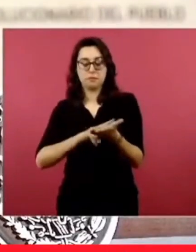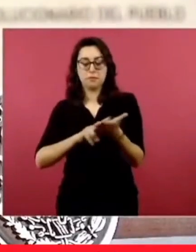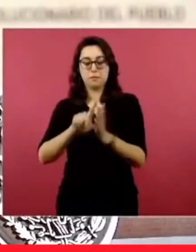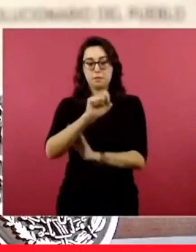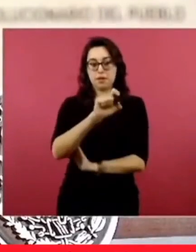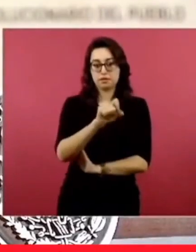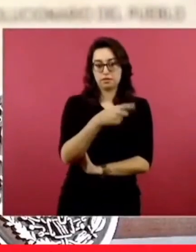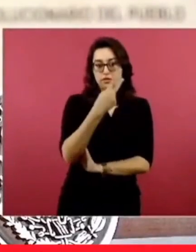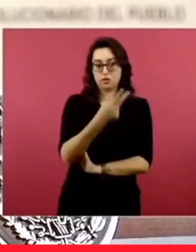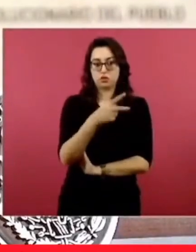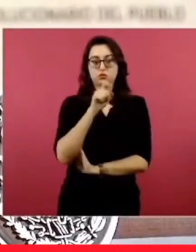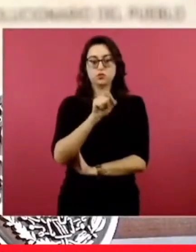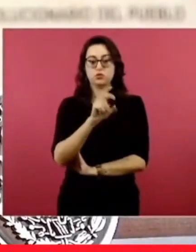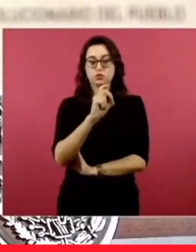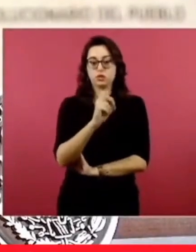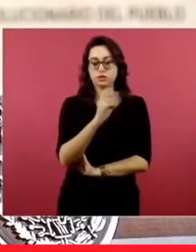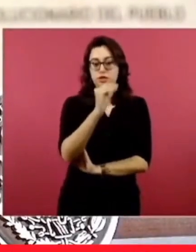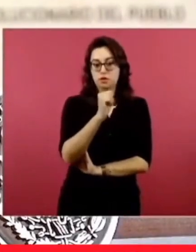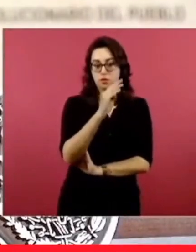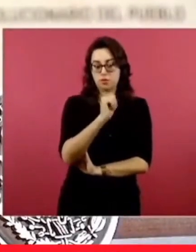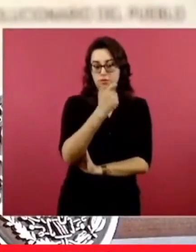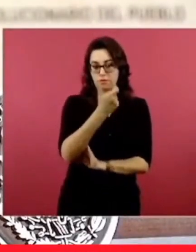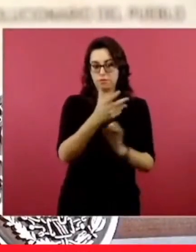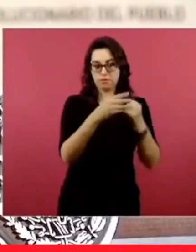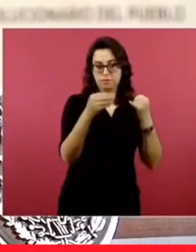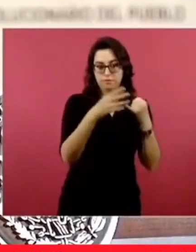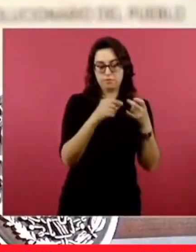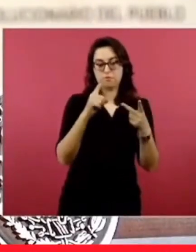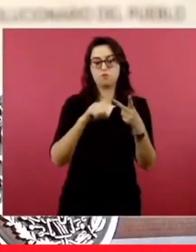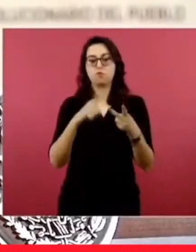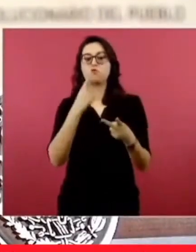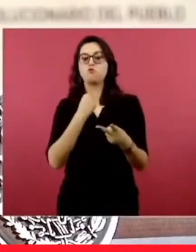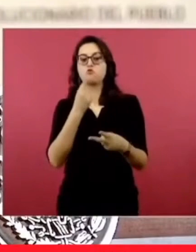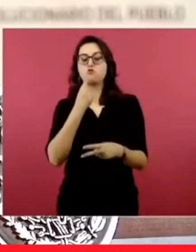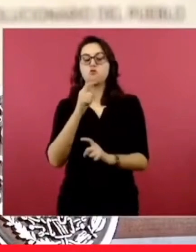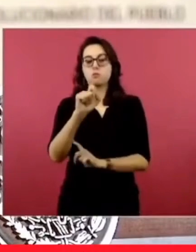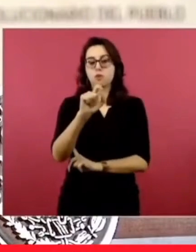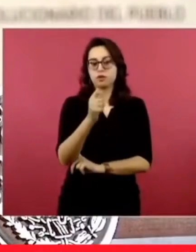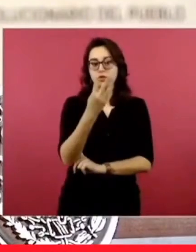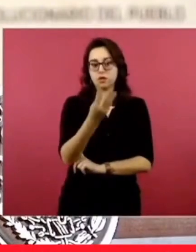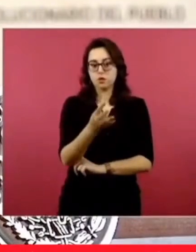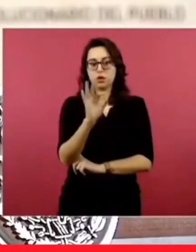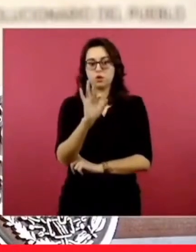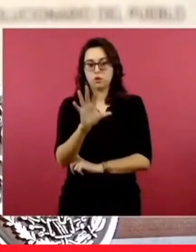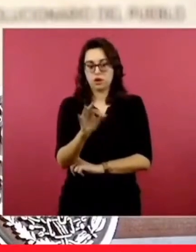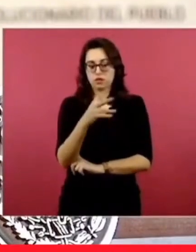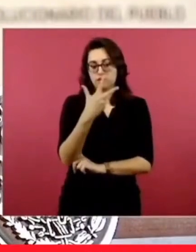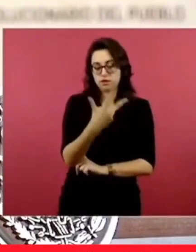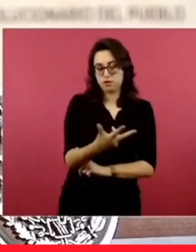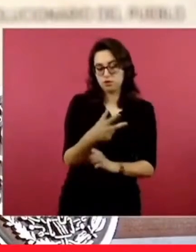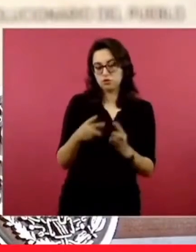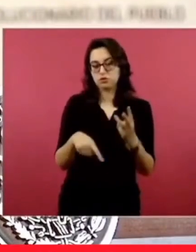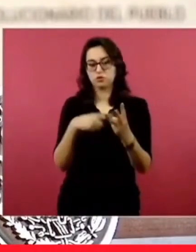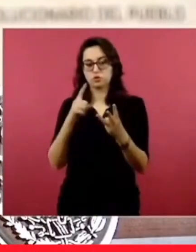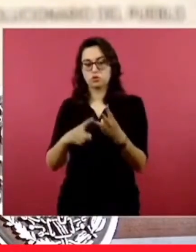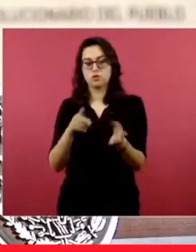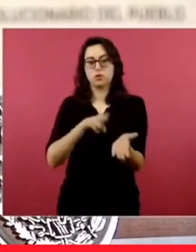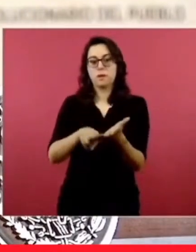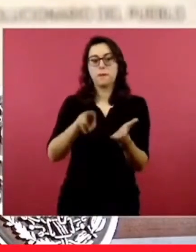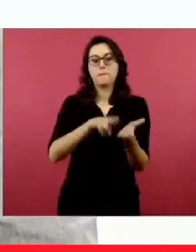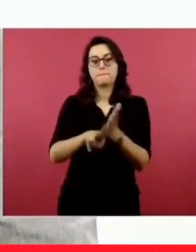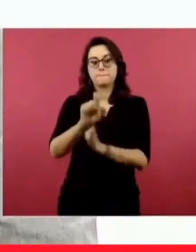litro la semana pasada. El promedio de la premium, 24 pesos con 48 centavos. Y del